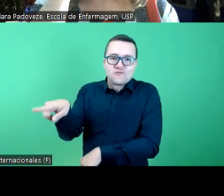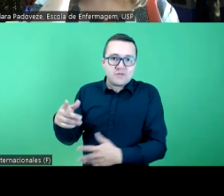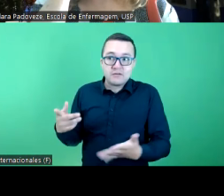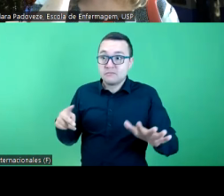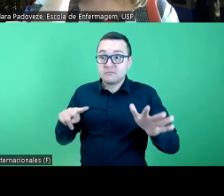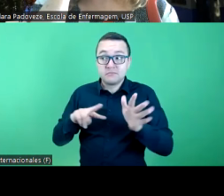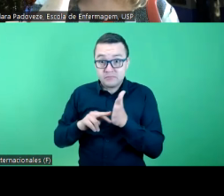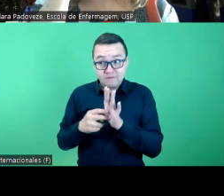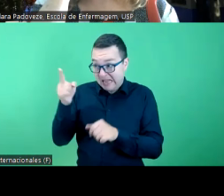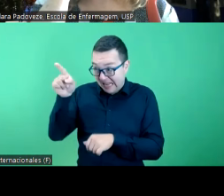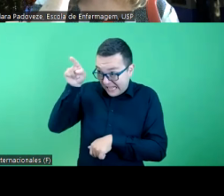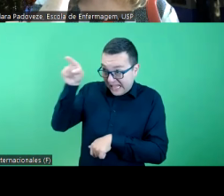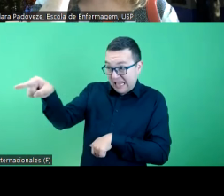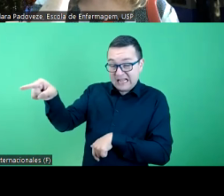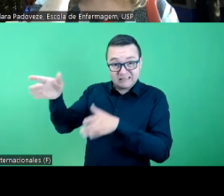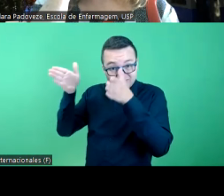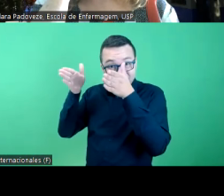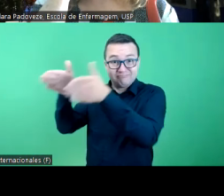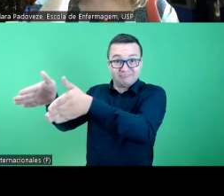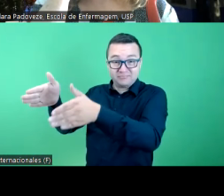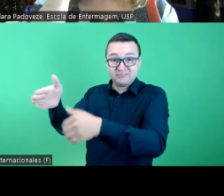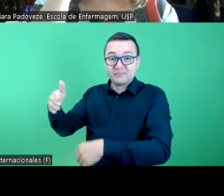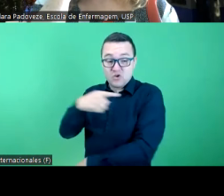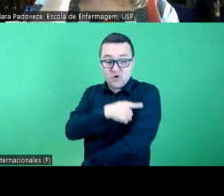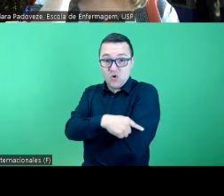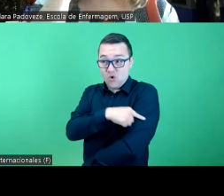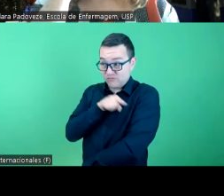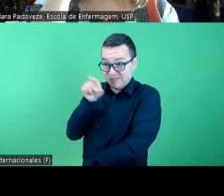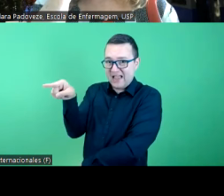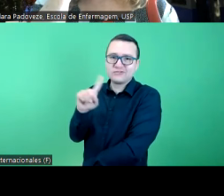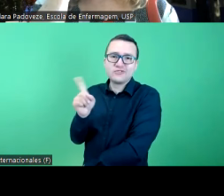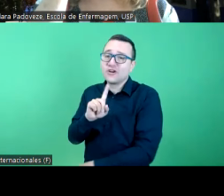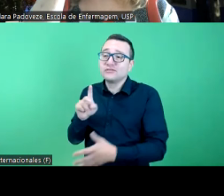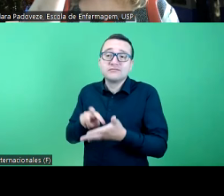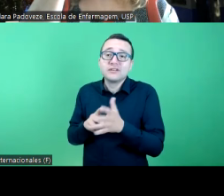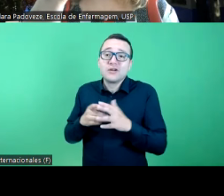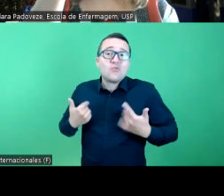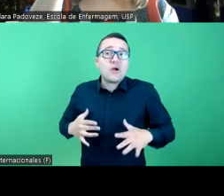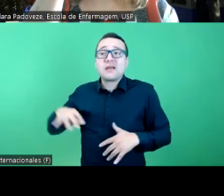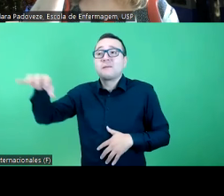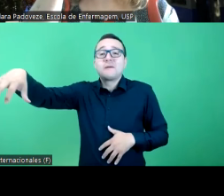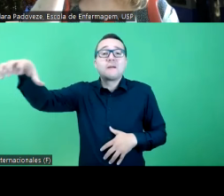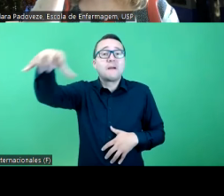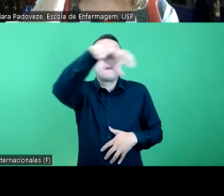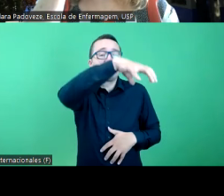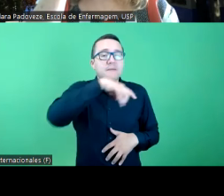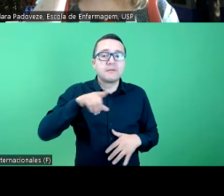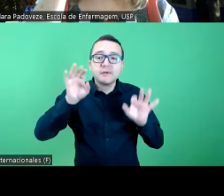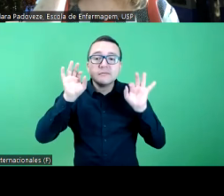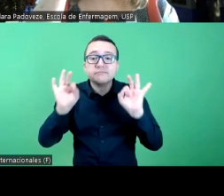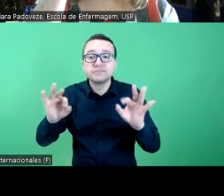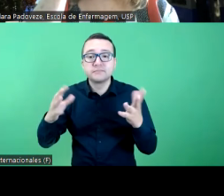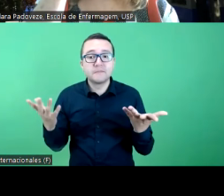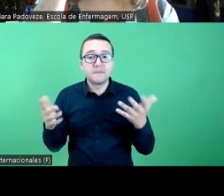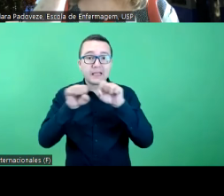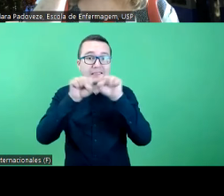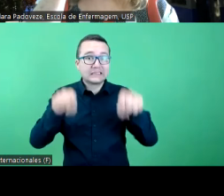sistema está colapsado y lo que hay que tratar de hacer es aprender de los errores y no